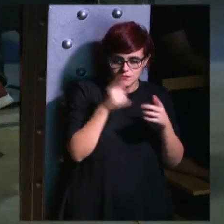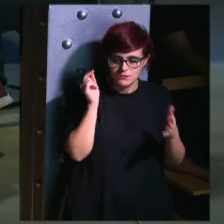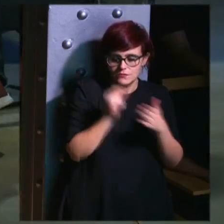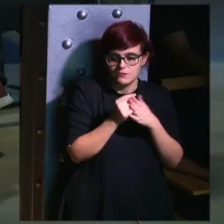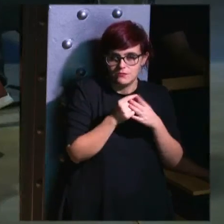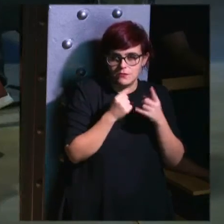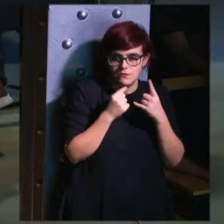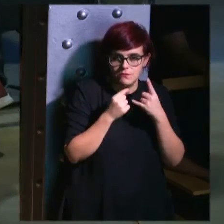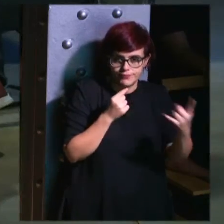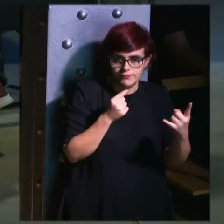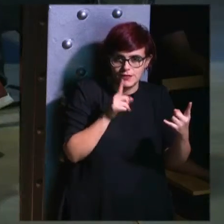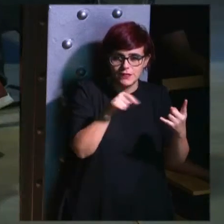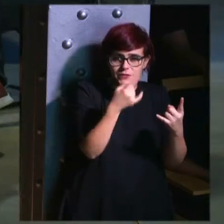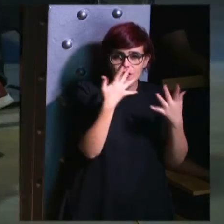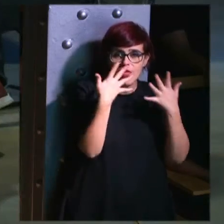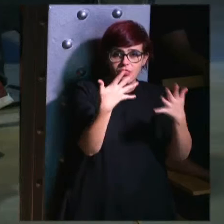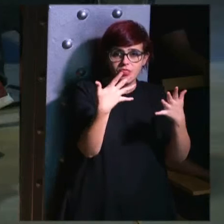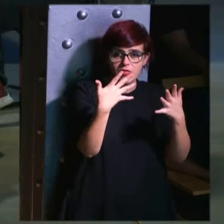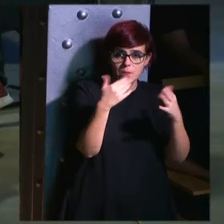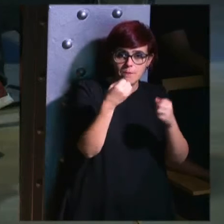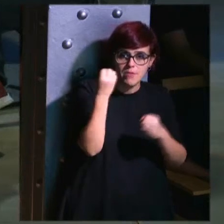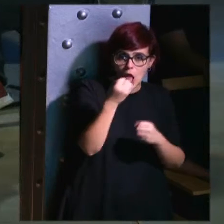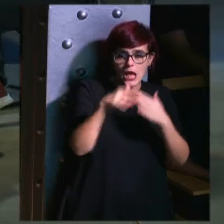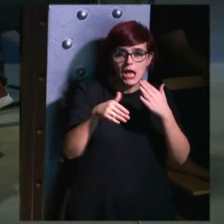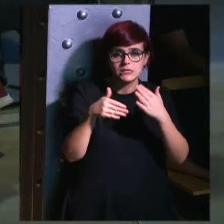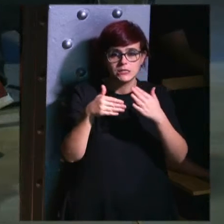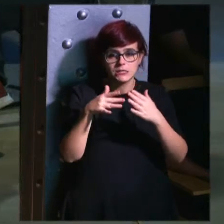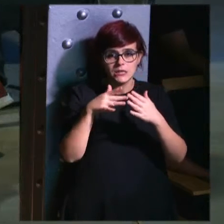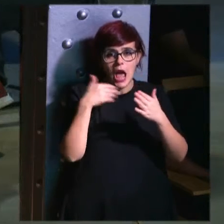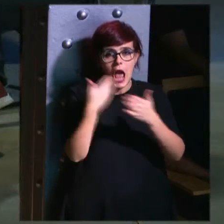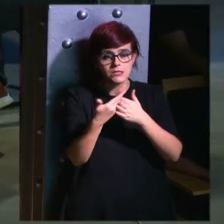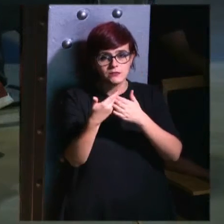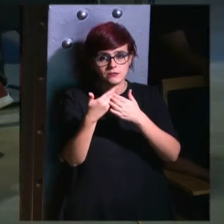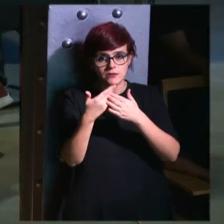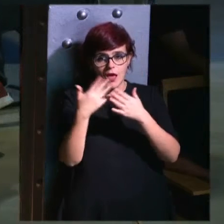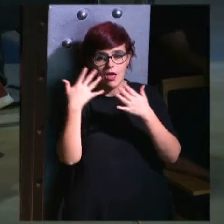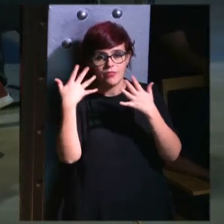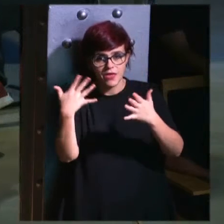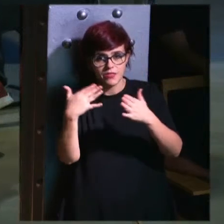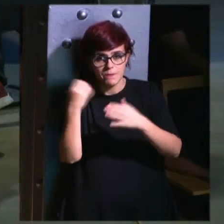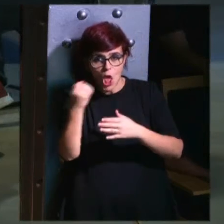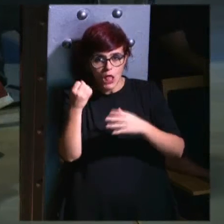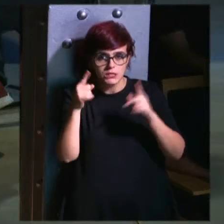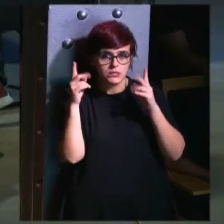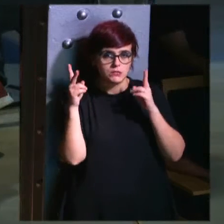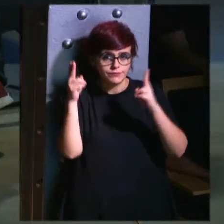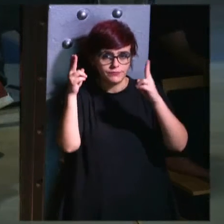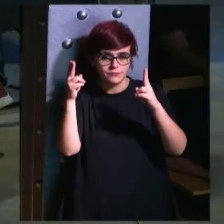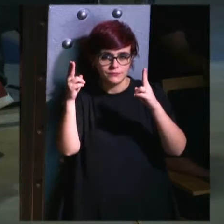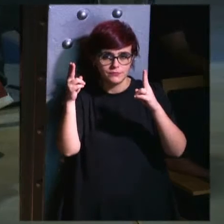de los 10 millones a los 100 millones, al final, videojugadores, estaremos hablando solo de un